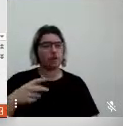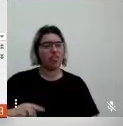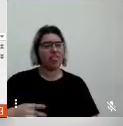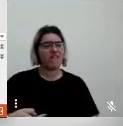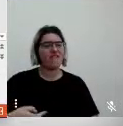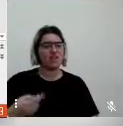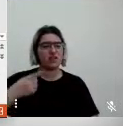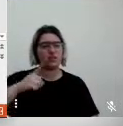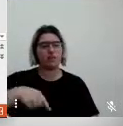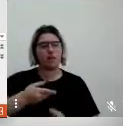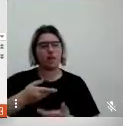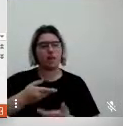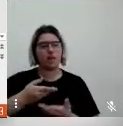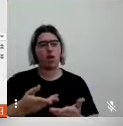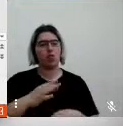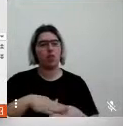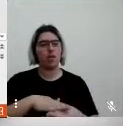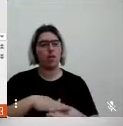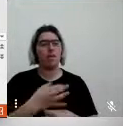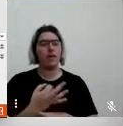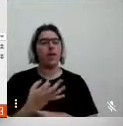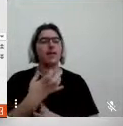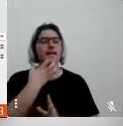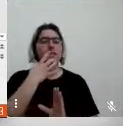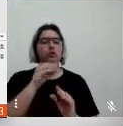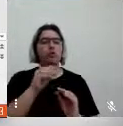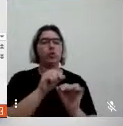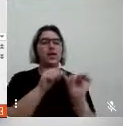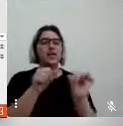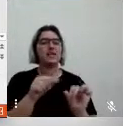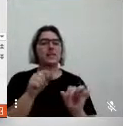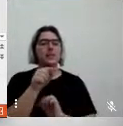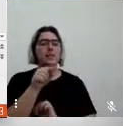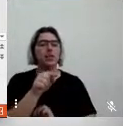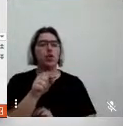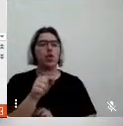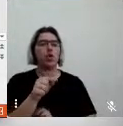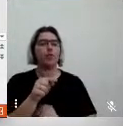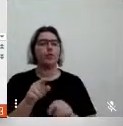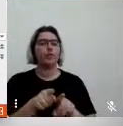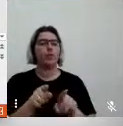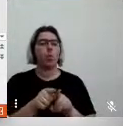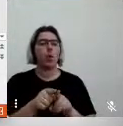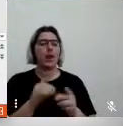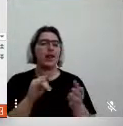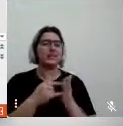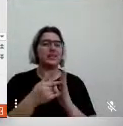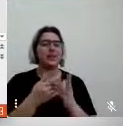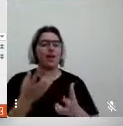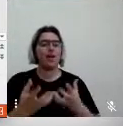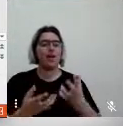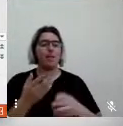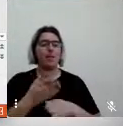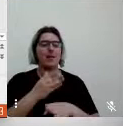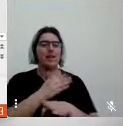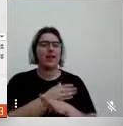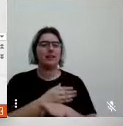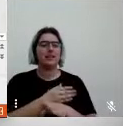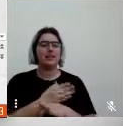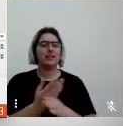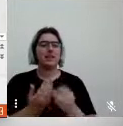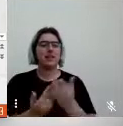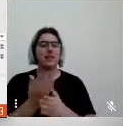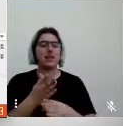también va a ayudar el utilizar este método de técnica culinaria y cocción del alimento para